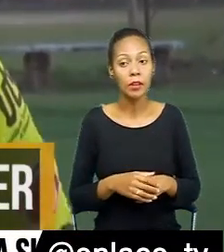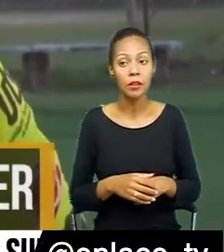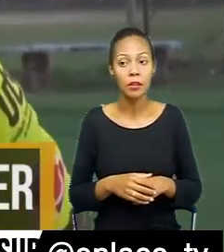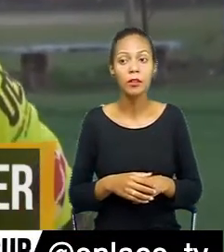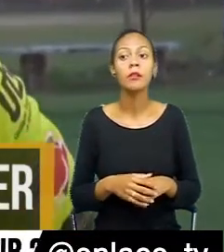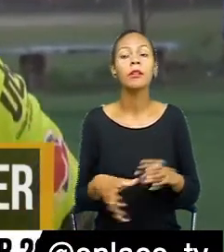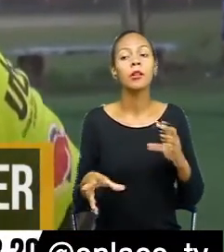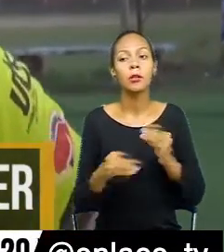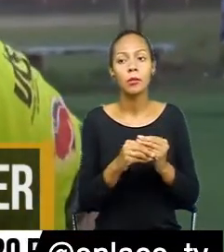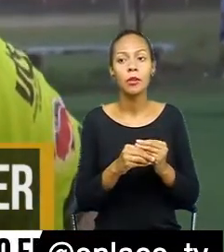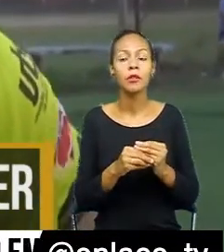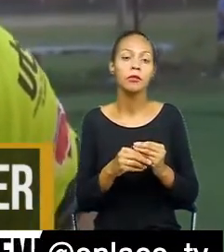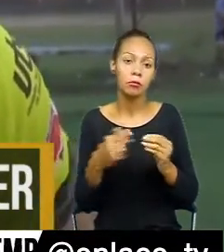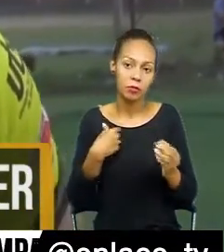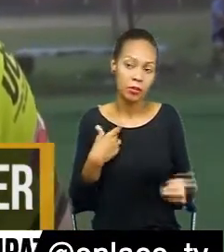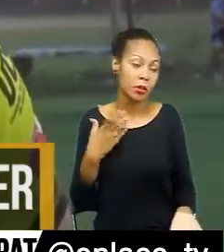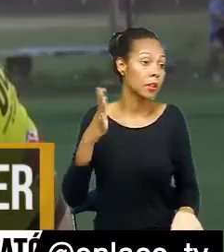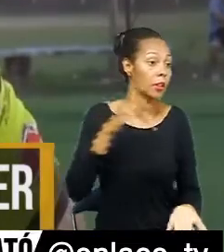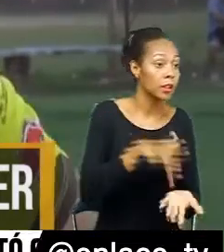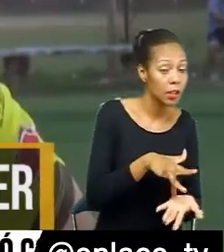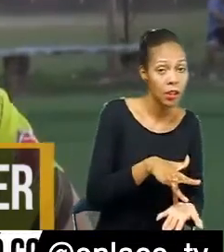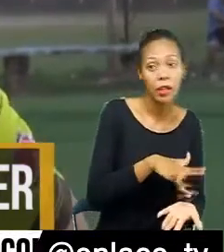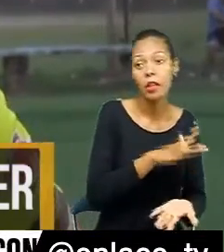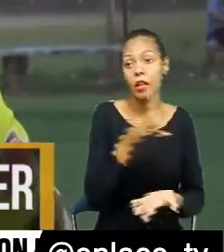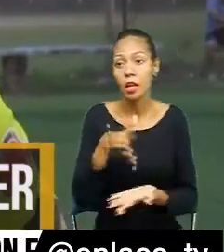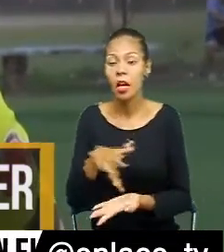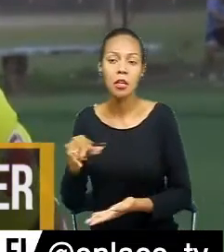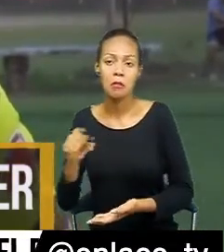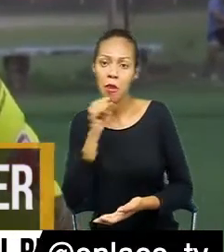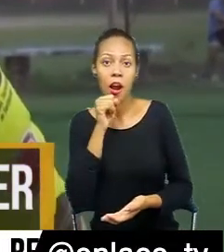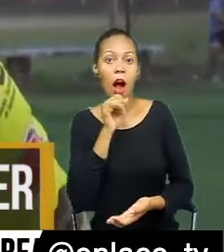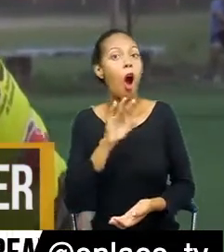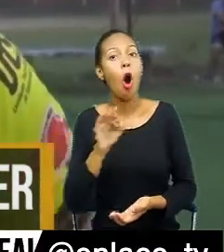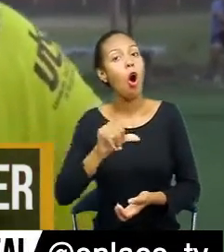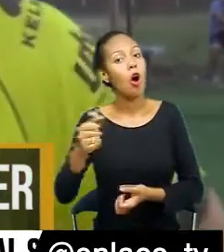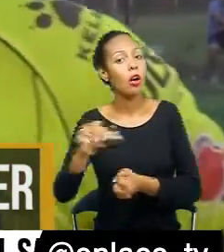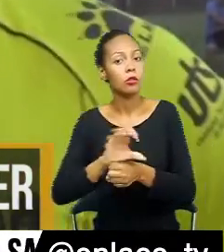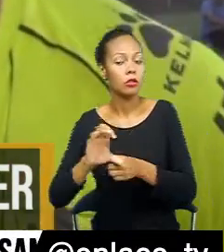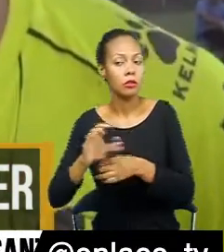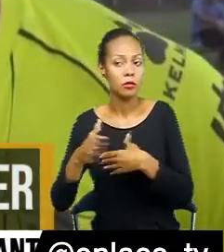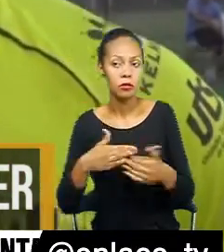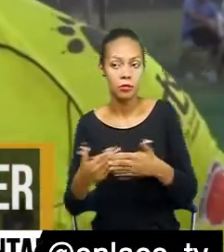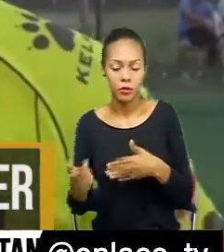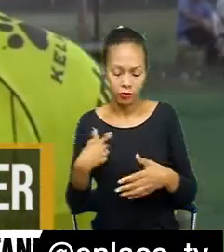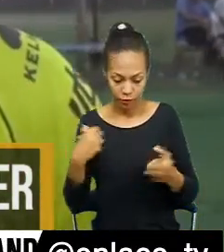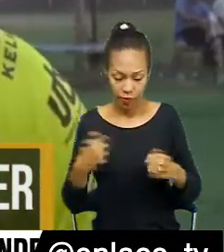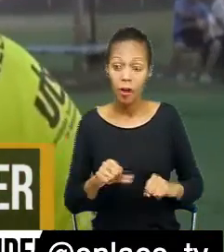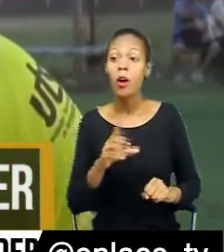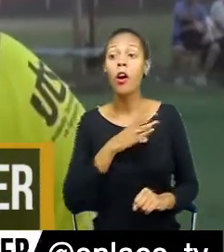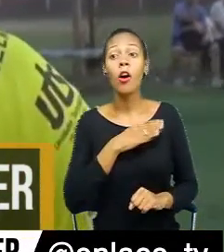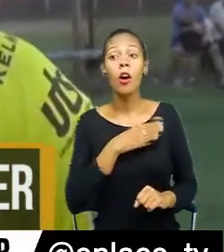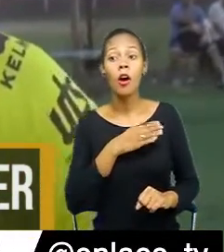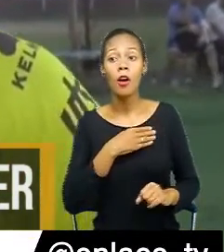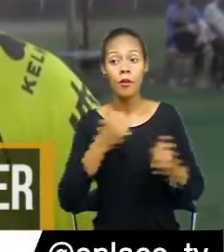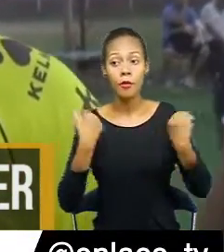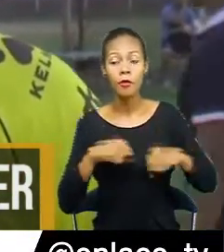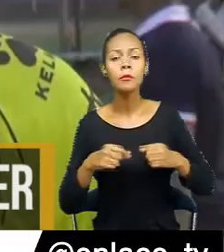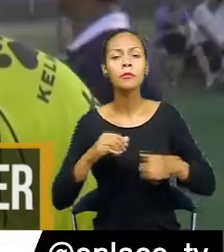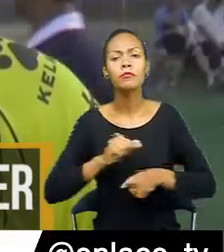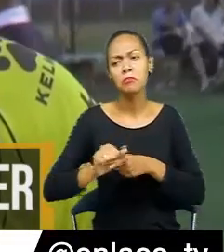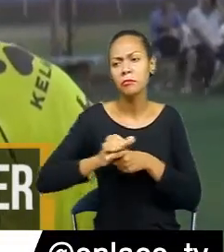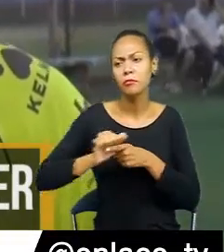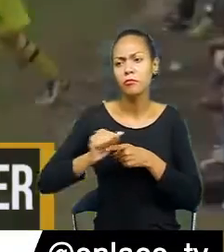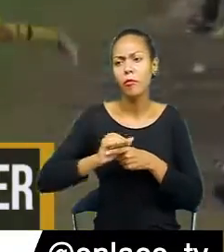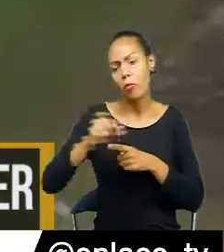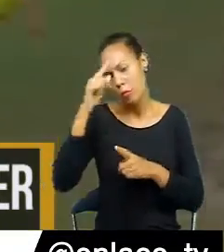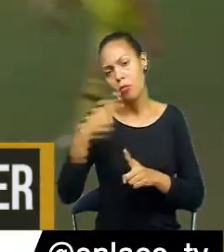también sabemos jugar bien de visitante, entonces estamos tranquilos ya mañana a levantar cabeza, como dice usted, y a seguir trabajando fuerte para sacar un resultado positivo